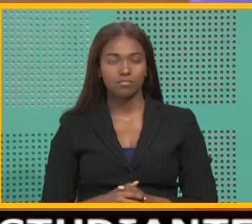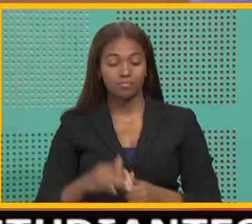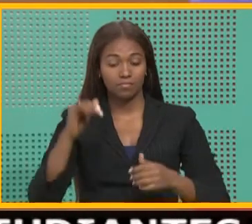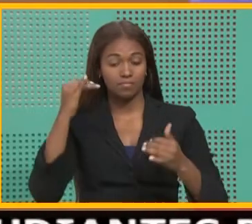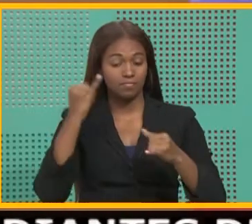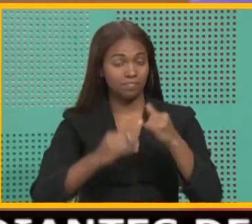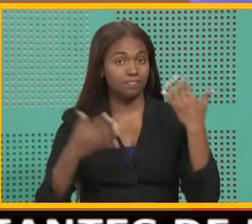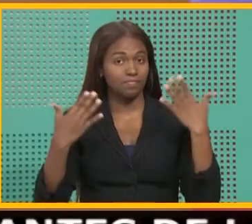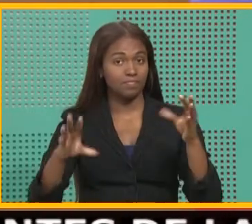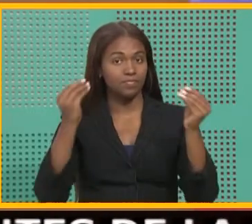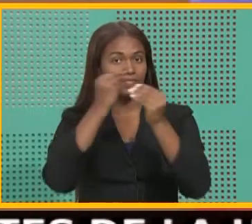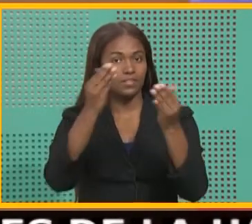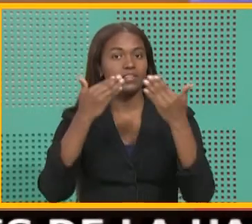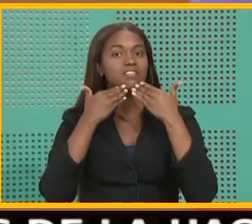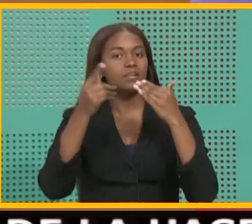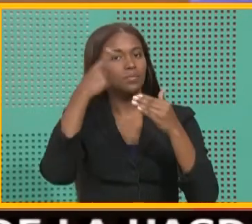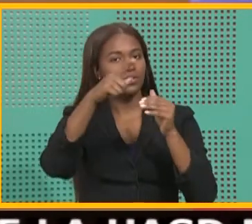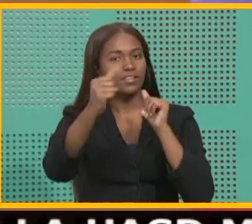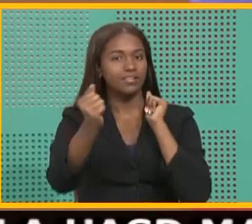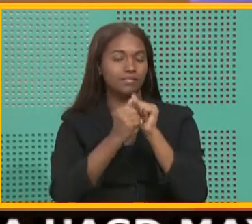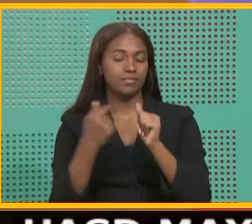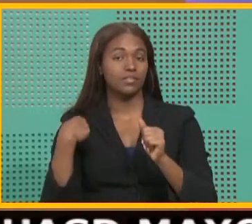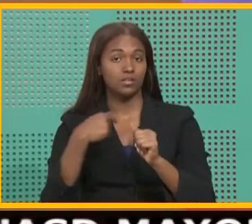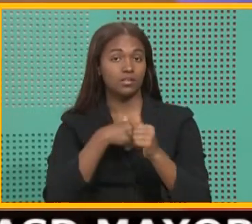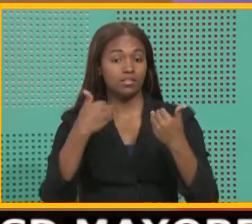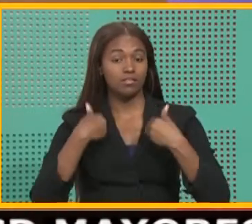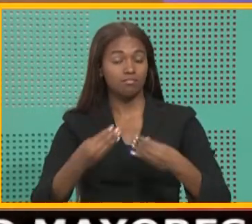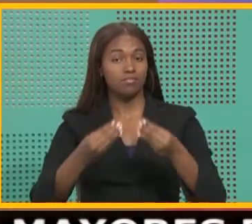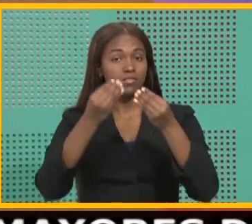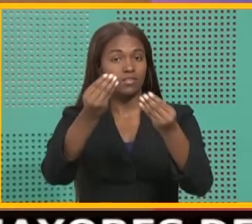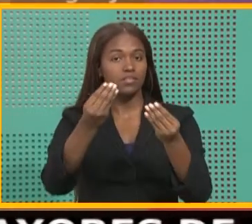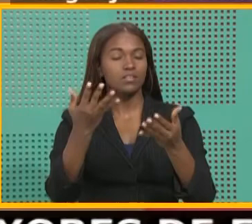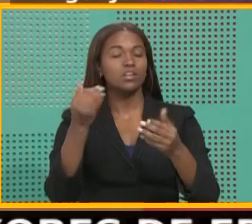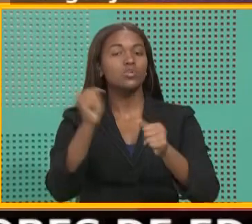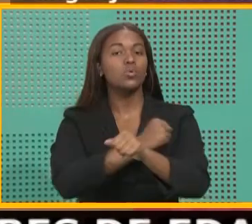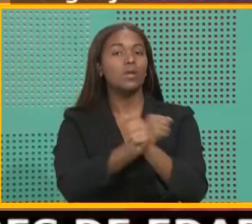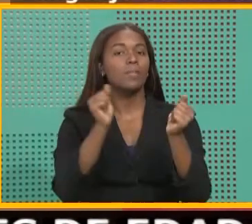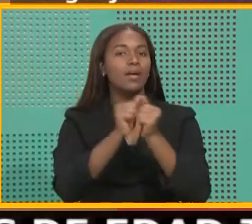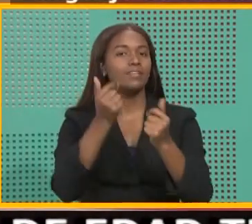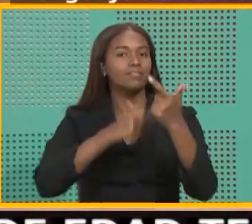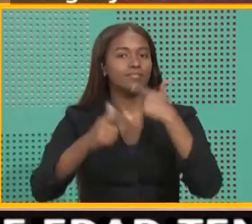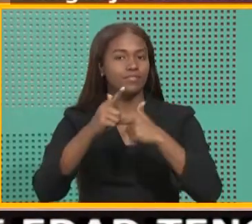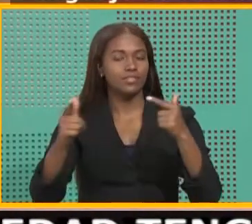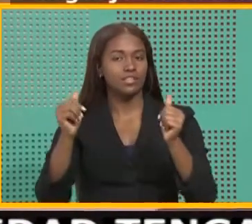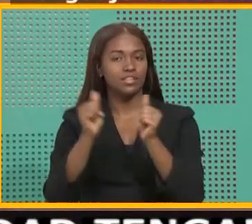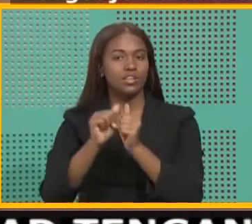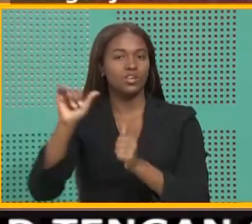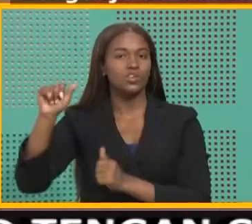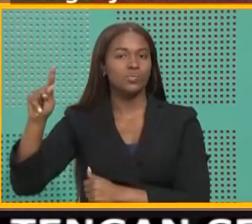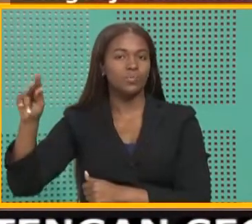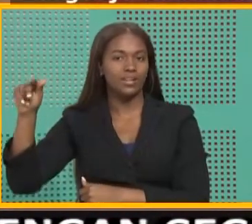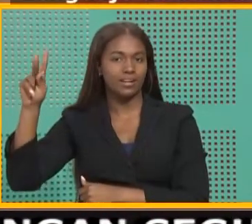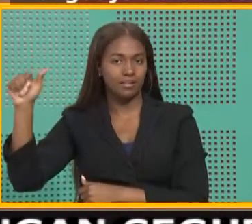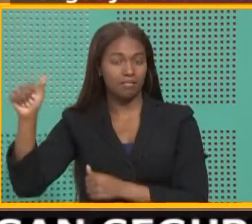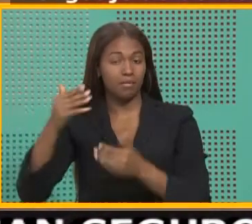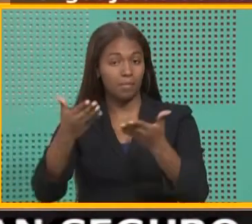Hasta aquí las informaciones, gracias por acompañarnos. Estuvimos con ustedes, Zulema García en Lenguaje de Señas y Yumilka Carán.